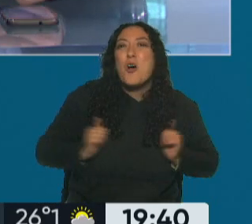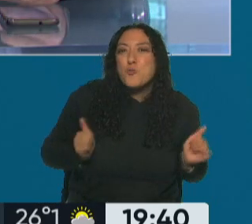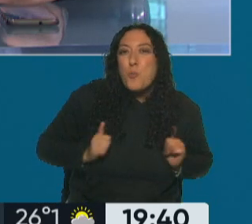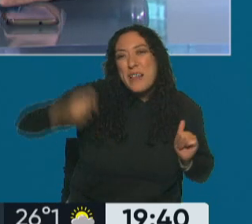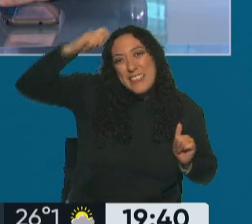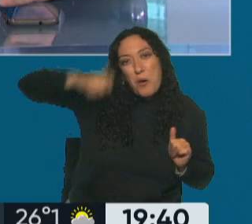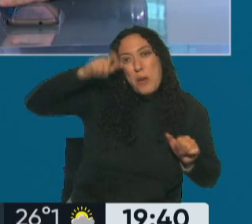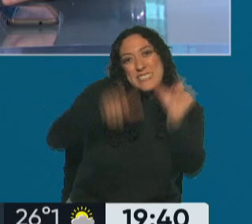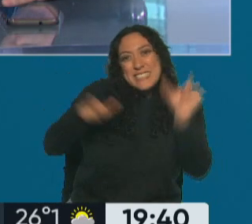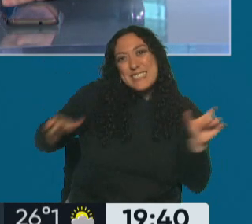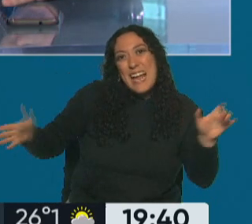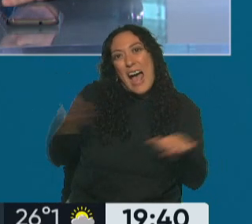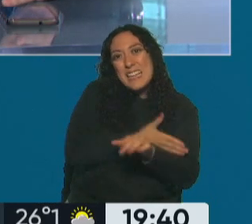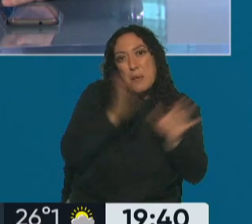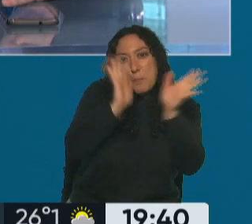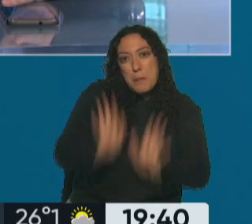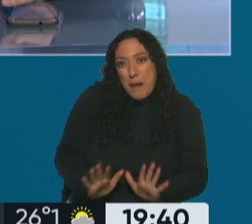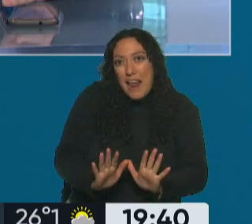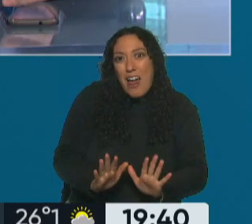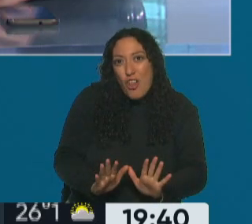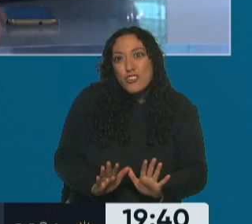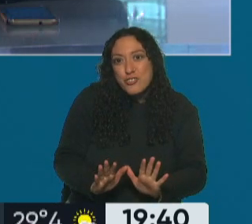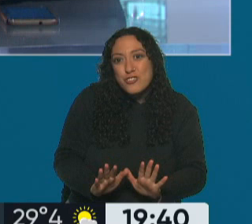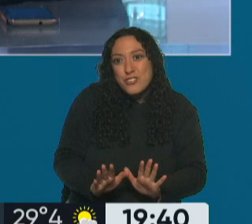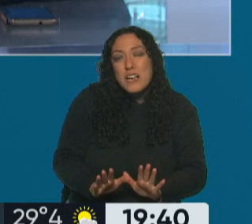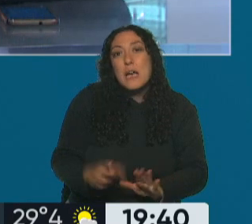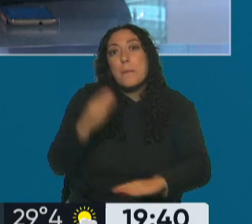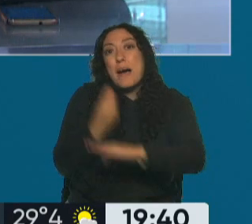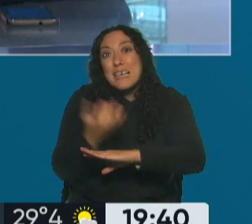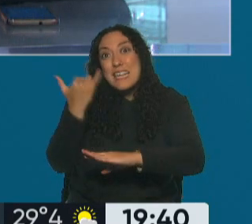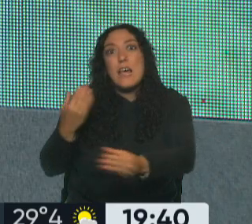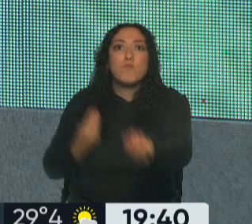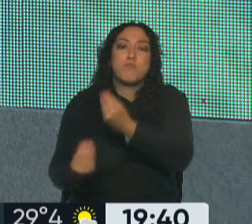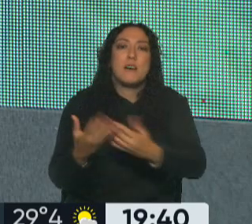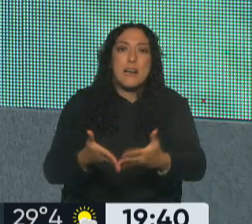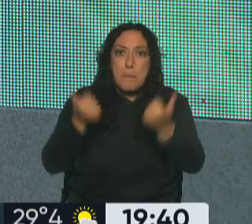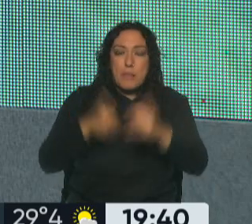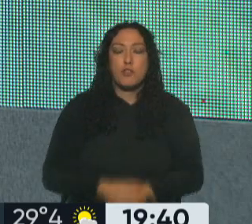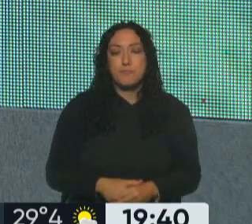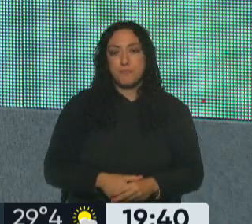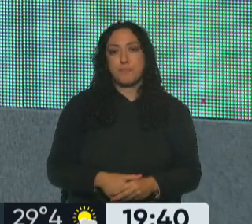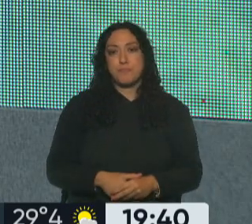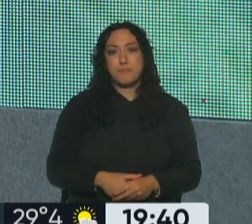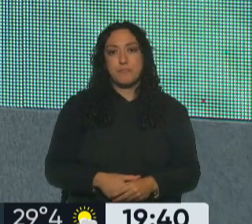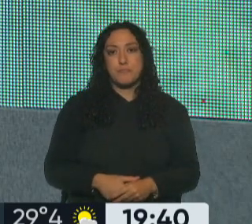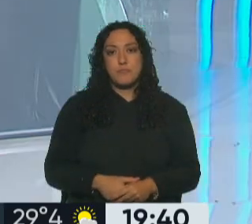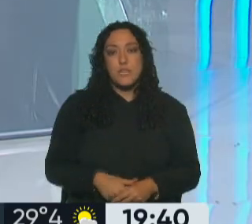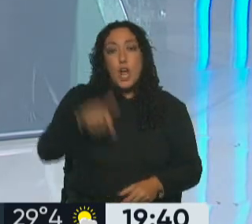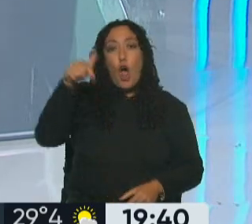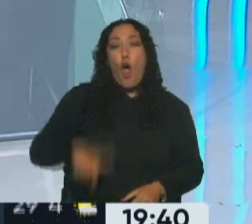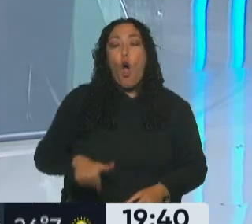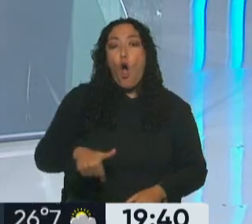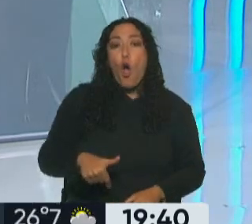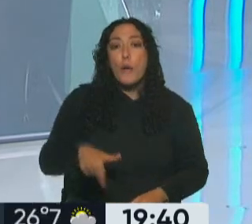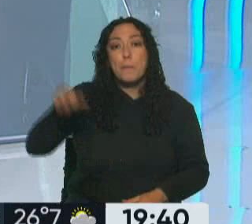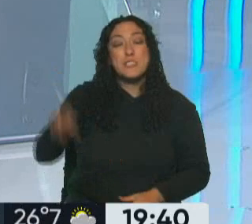suplentes una suerte de siempre listos ante la primera vacante hoy me hablaba un diputado de las vacantes que hay nada más ni nada menos